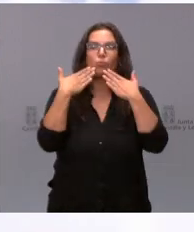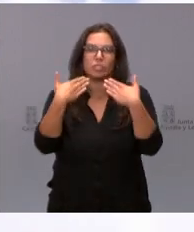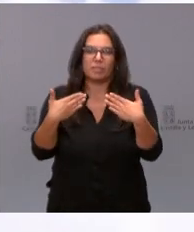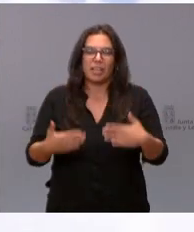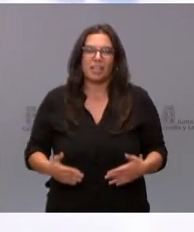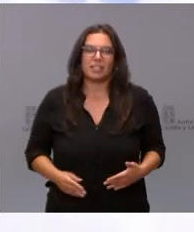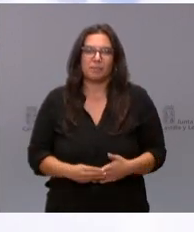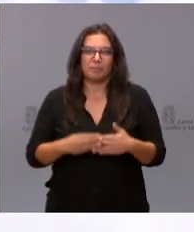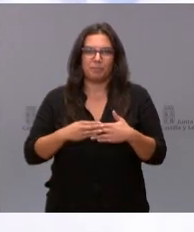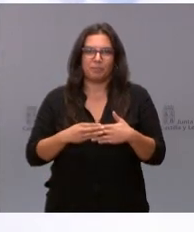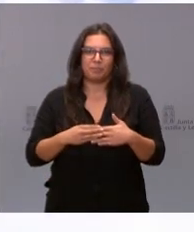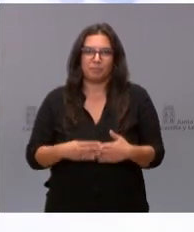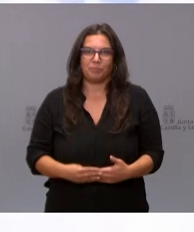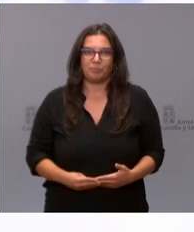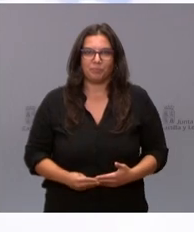gracias